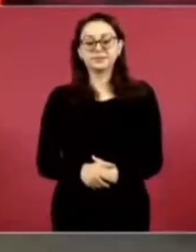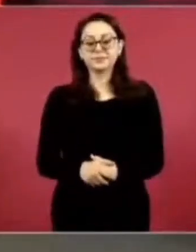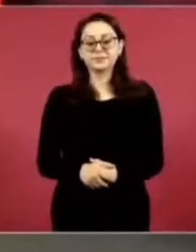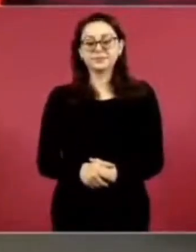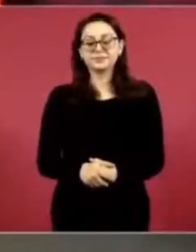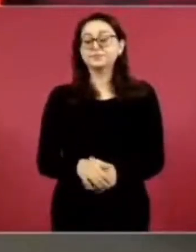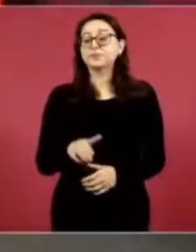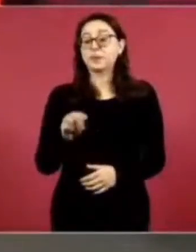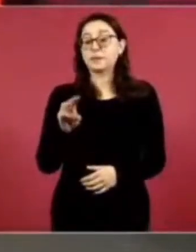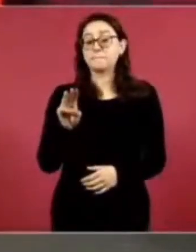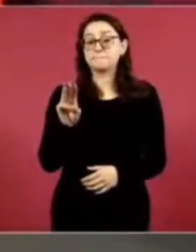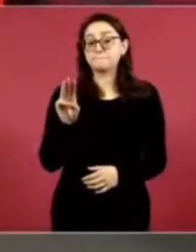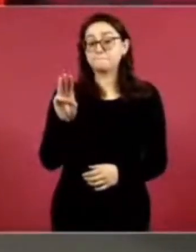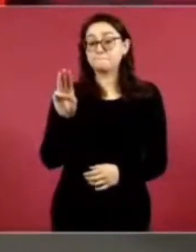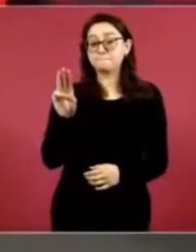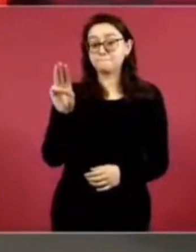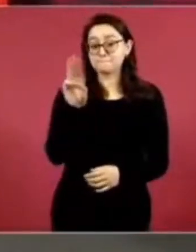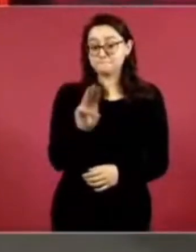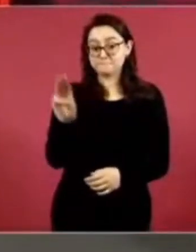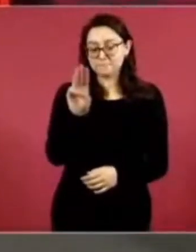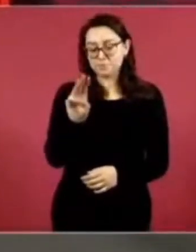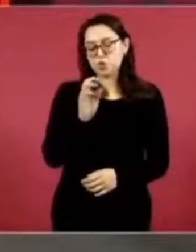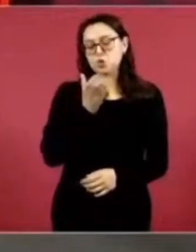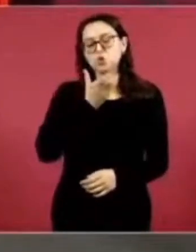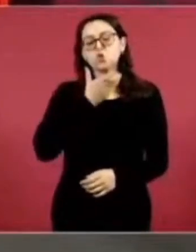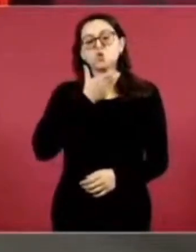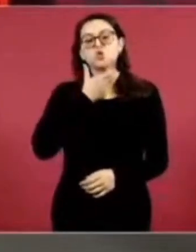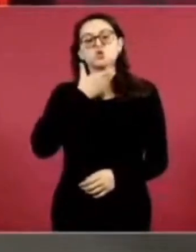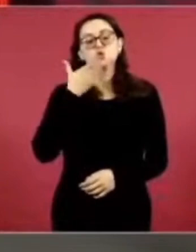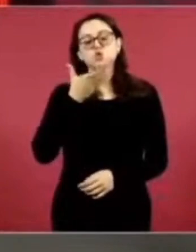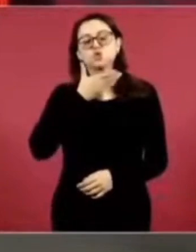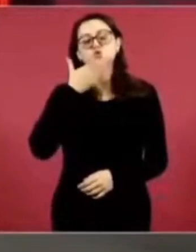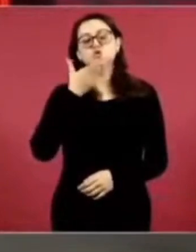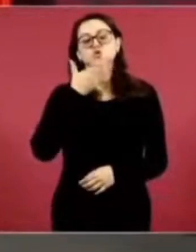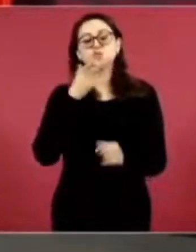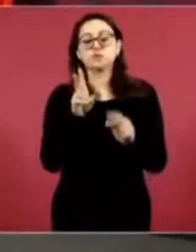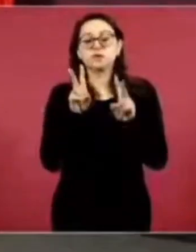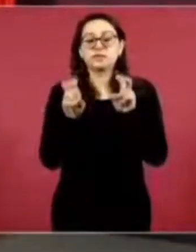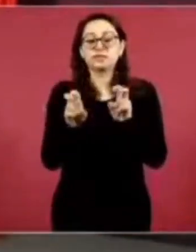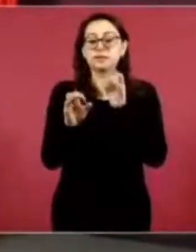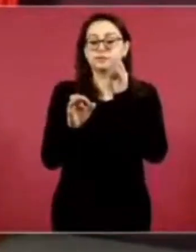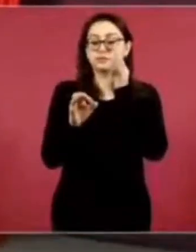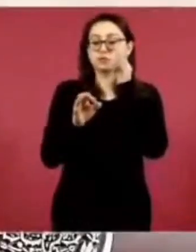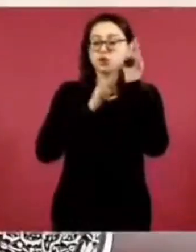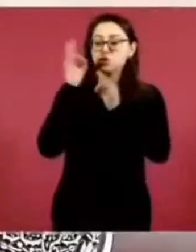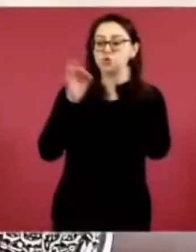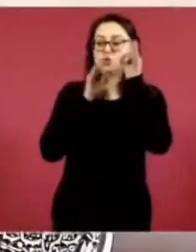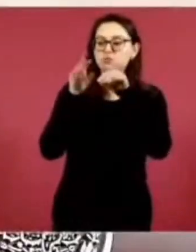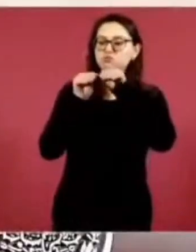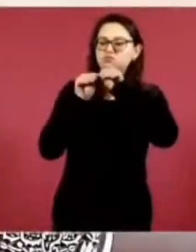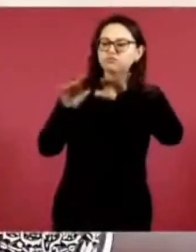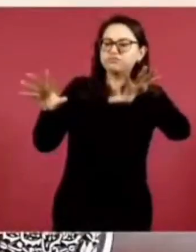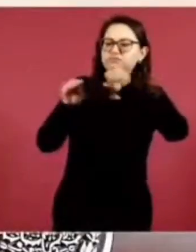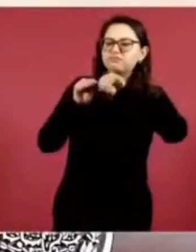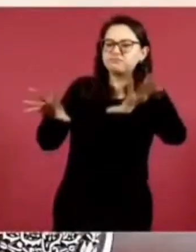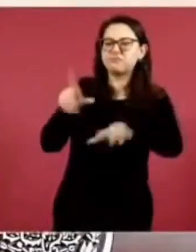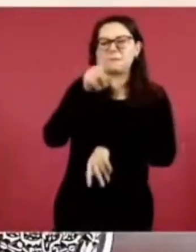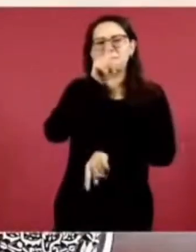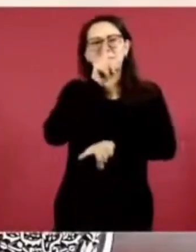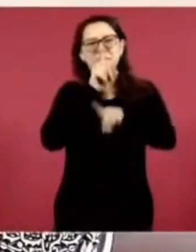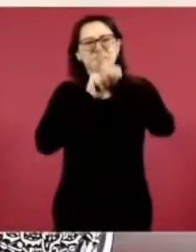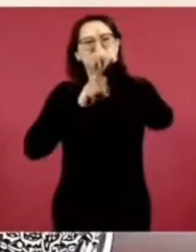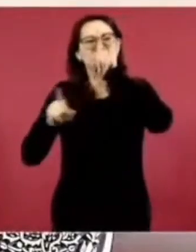miércoles eh la sección de quién es quién en las mentiras de la